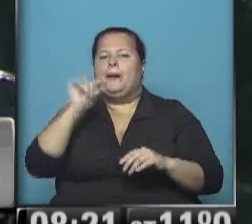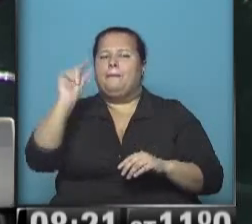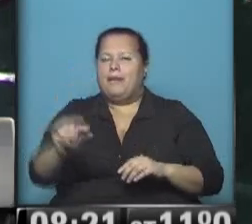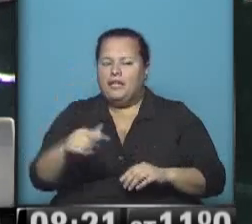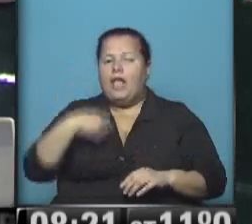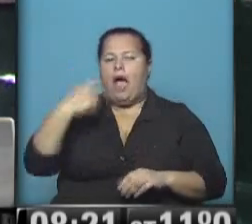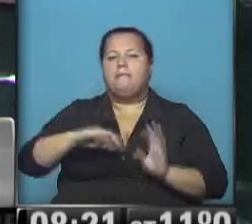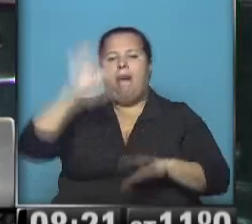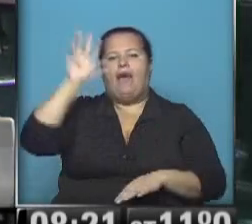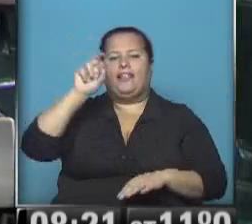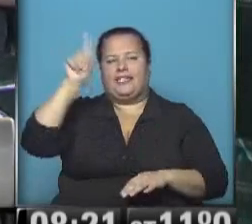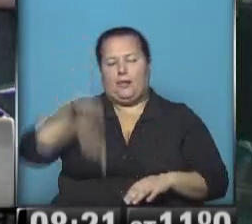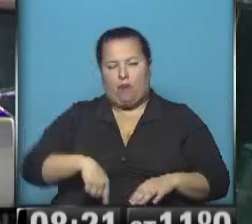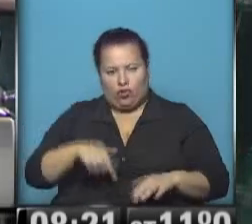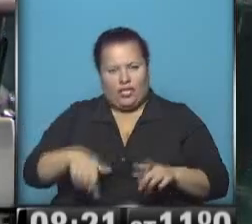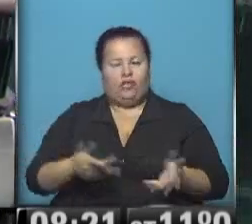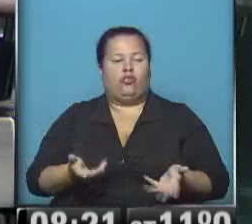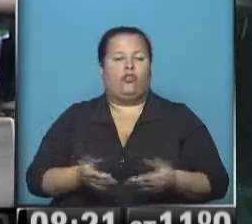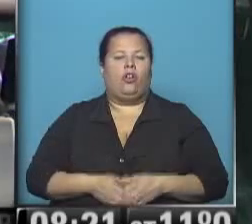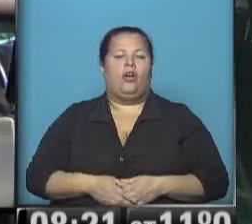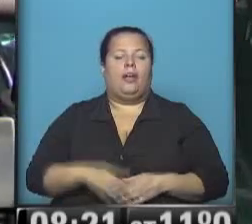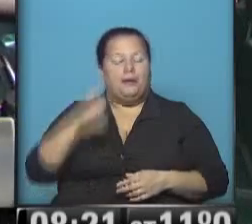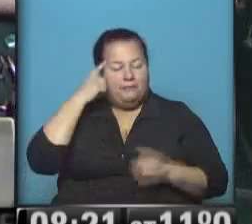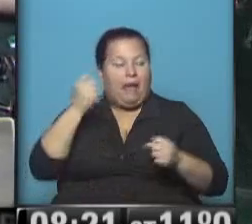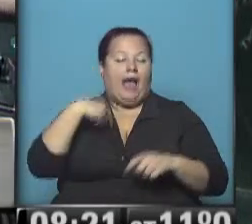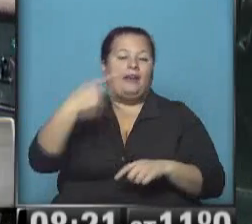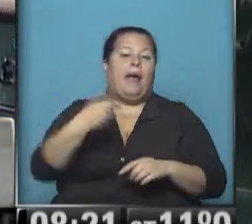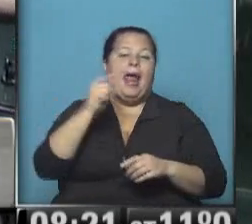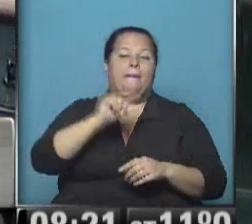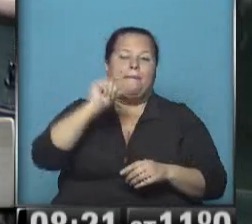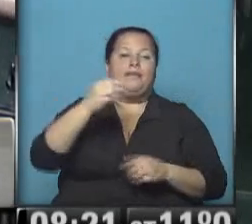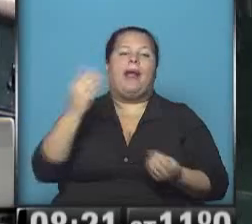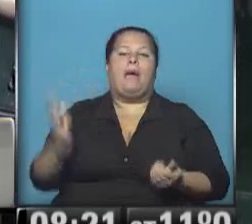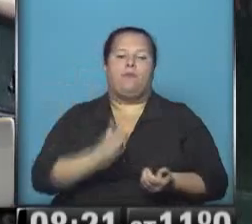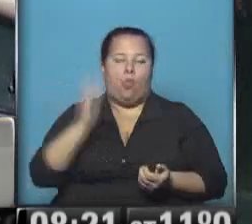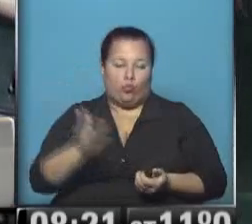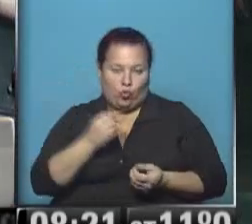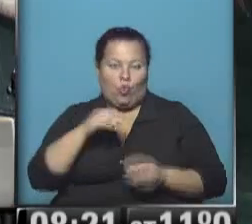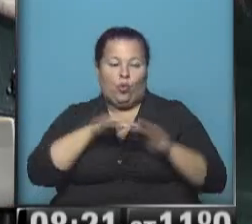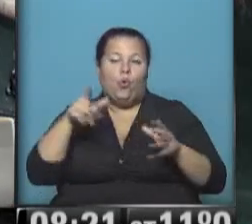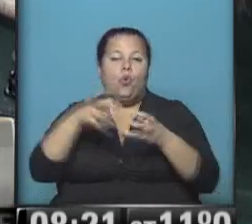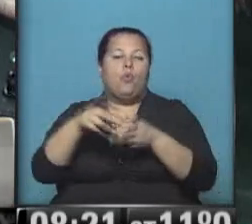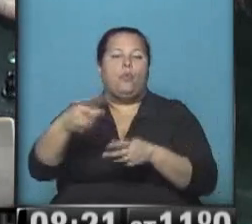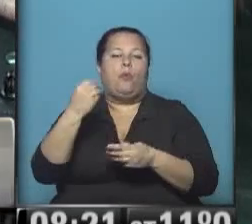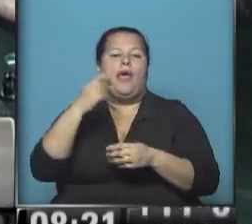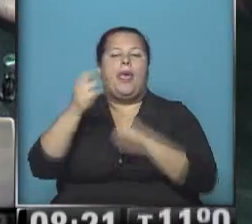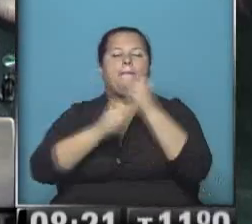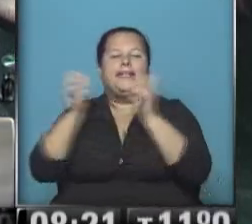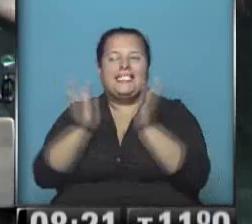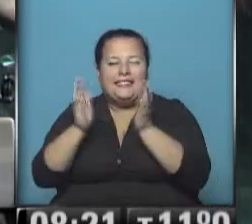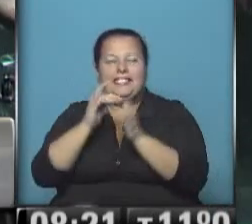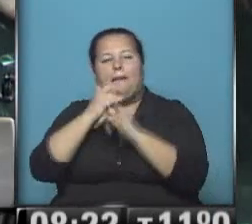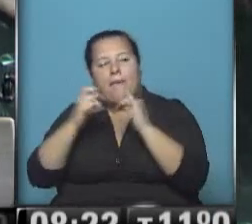está aumentando más del 30 por ciento con énfasis en la línea de crédito productiva que es una línea que le permite a las pymes